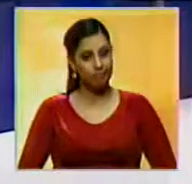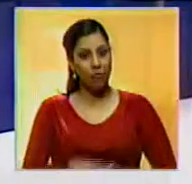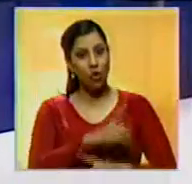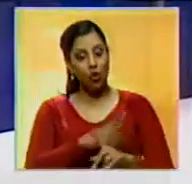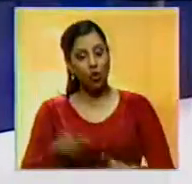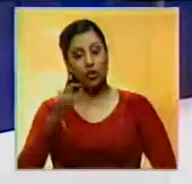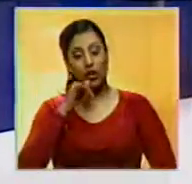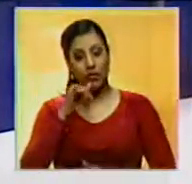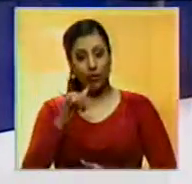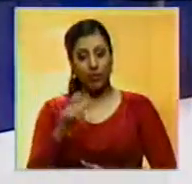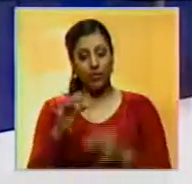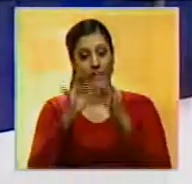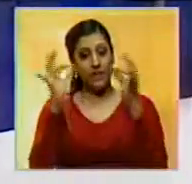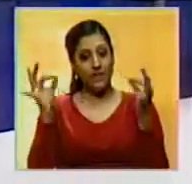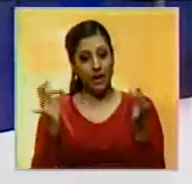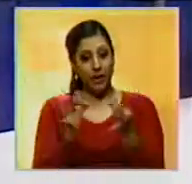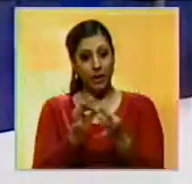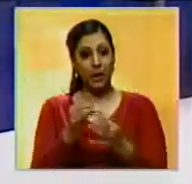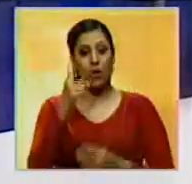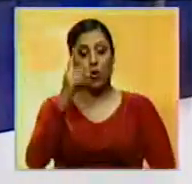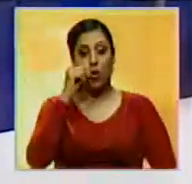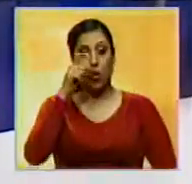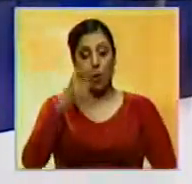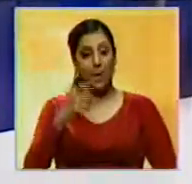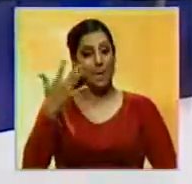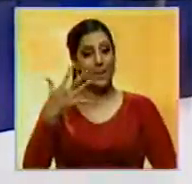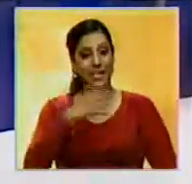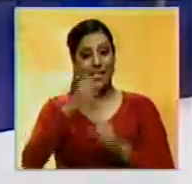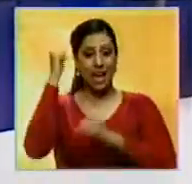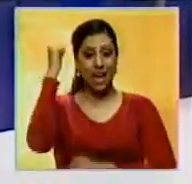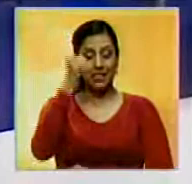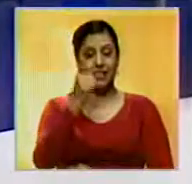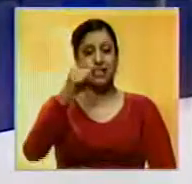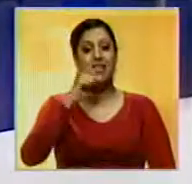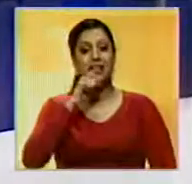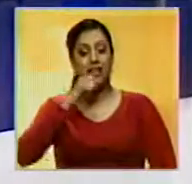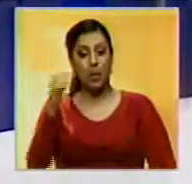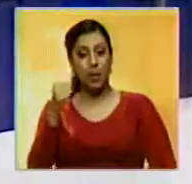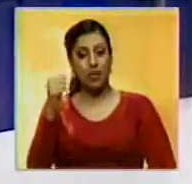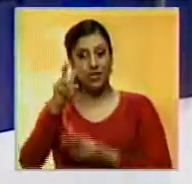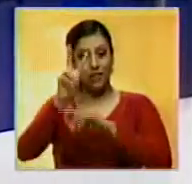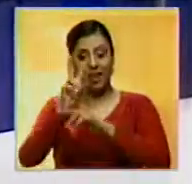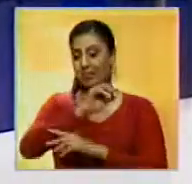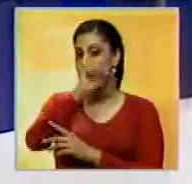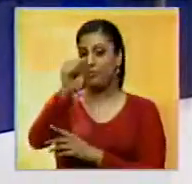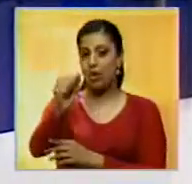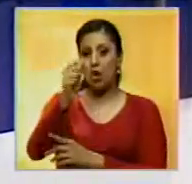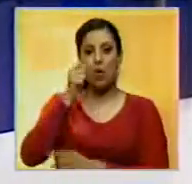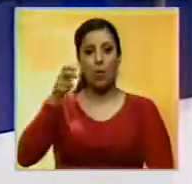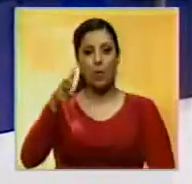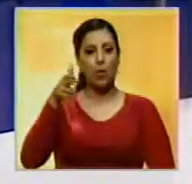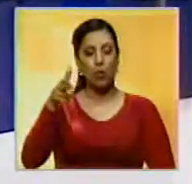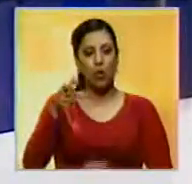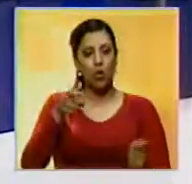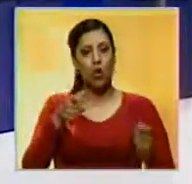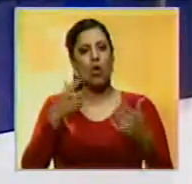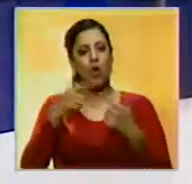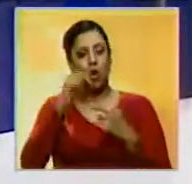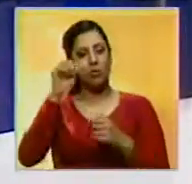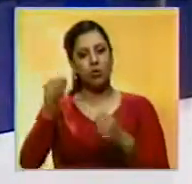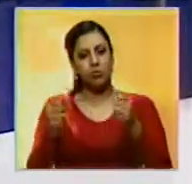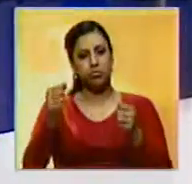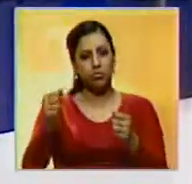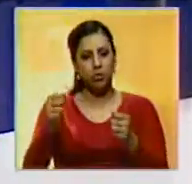Y entre otras informaciones, a familiares de un hombre que fue presuntamente asesinado por funcionarios de Polivargas tras dispararle en un punto de control cuando